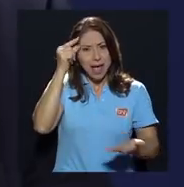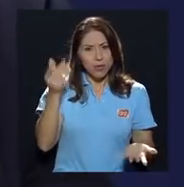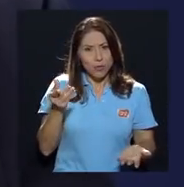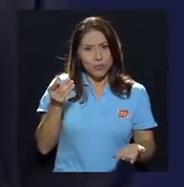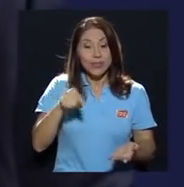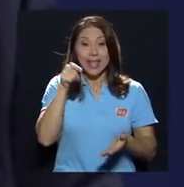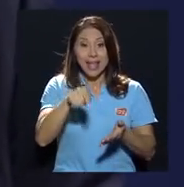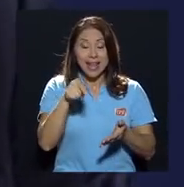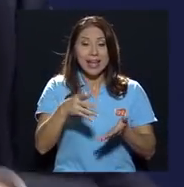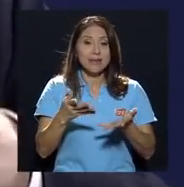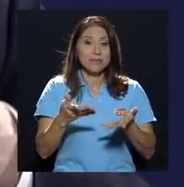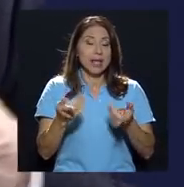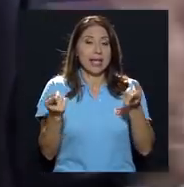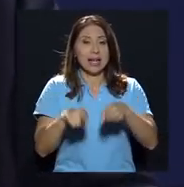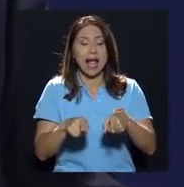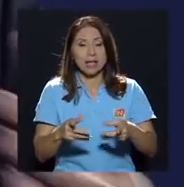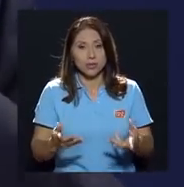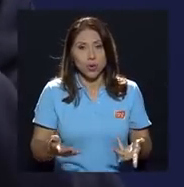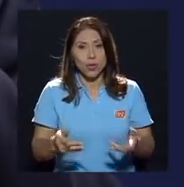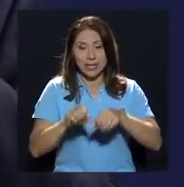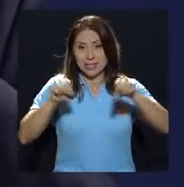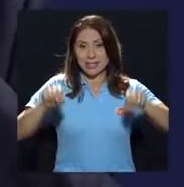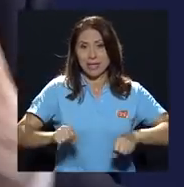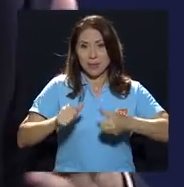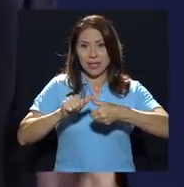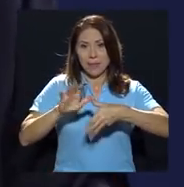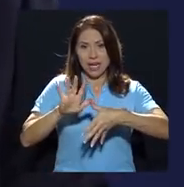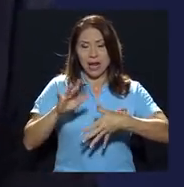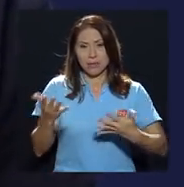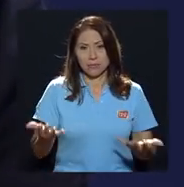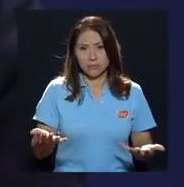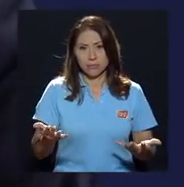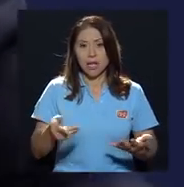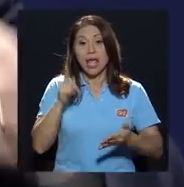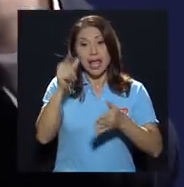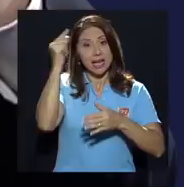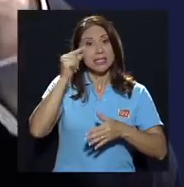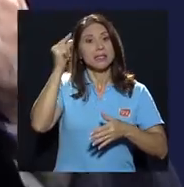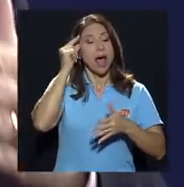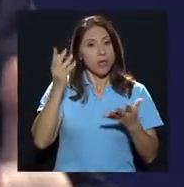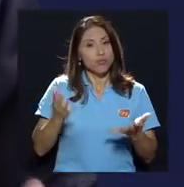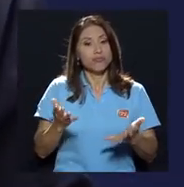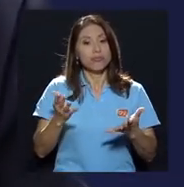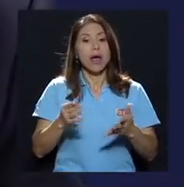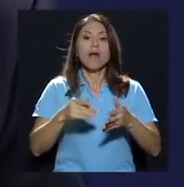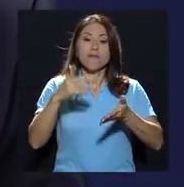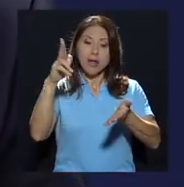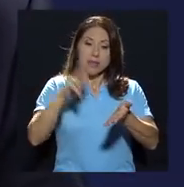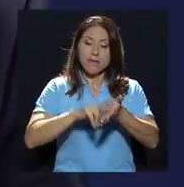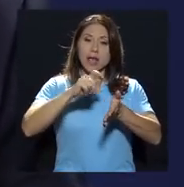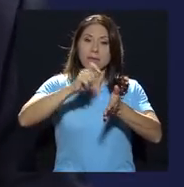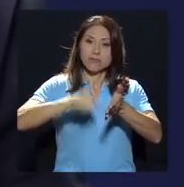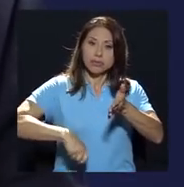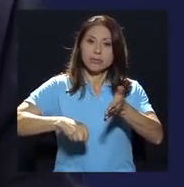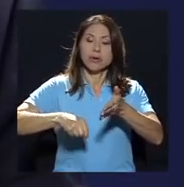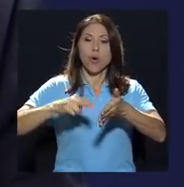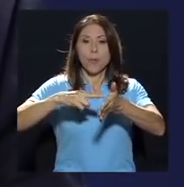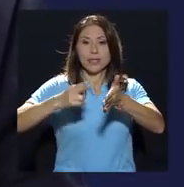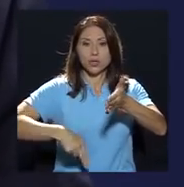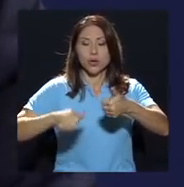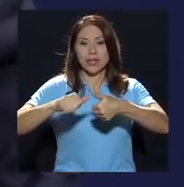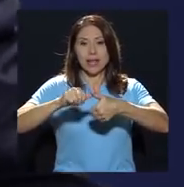el estado ratificó en el caso del sistema interamericano ratifica la convención americana de derechos